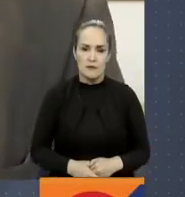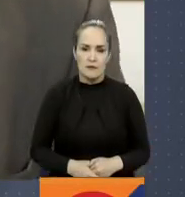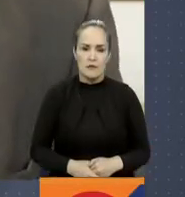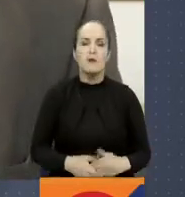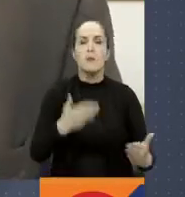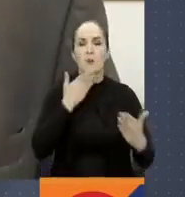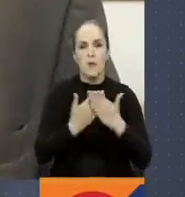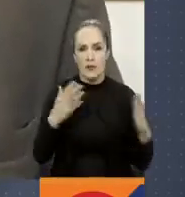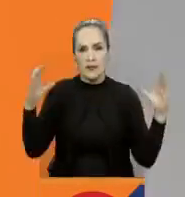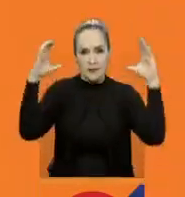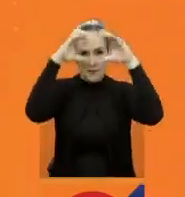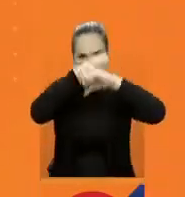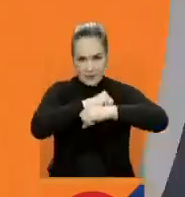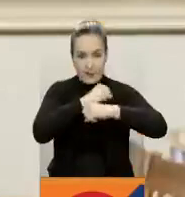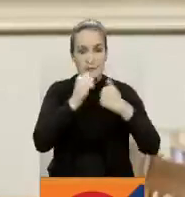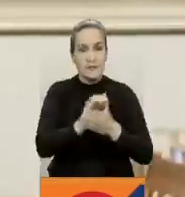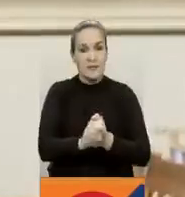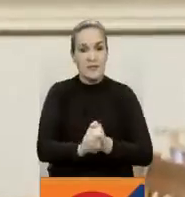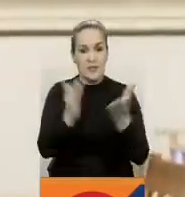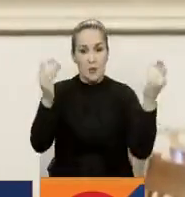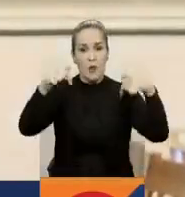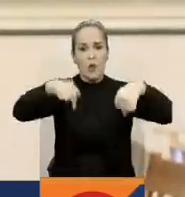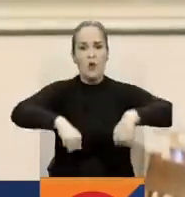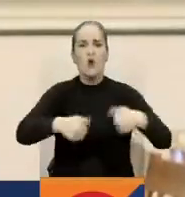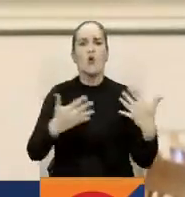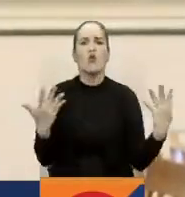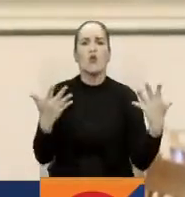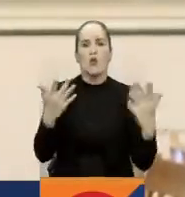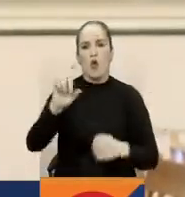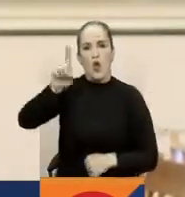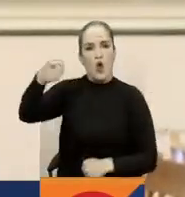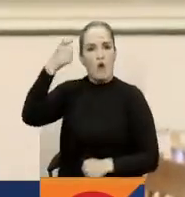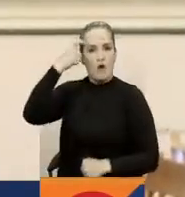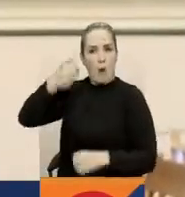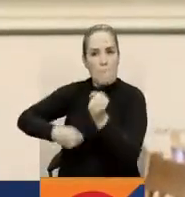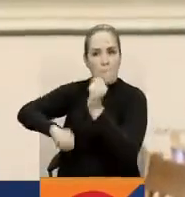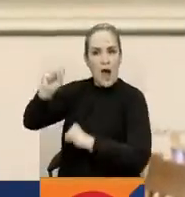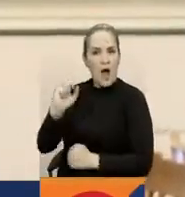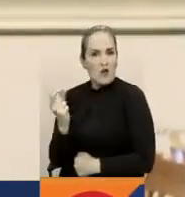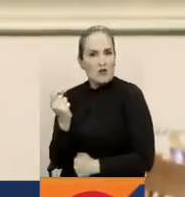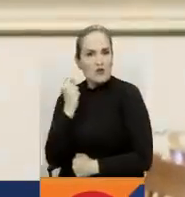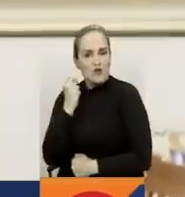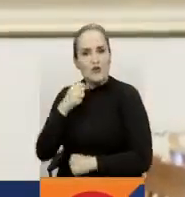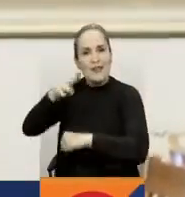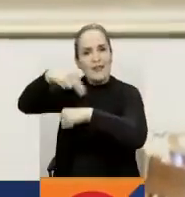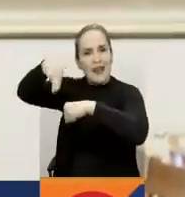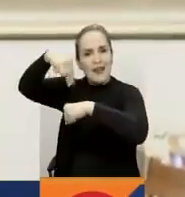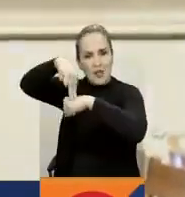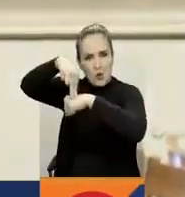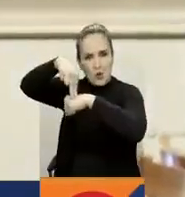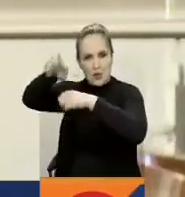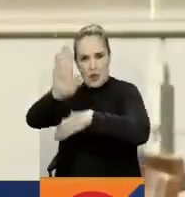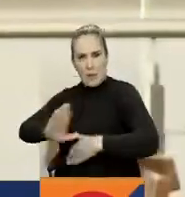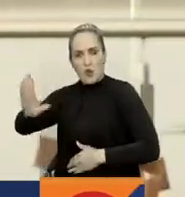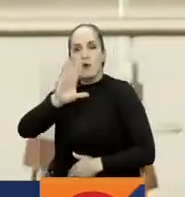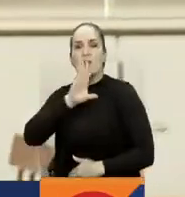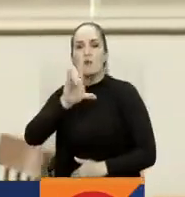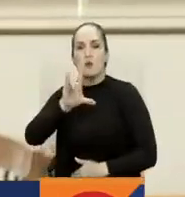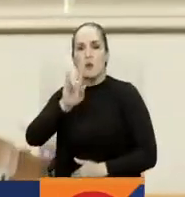Buenas noches, un saludo muy cordial. Nos encontramos a esta hora con el gobernador electo del departamento de Nariño, el doctor Luis Alfonso